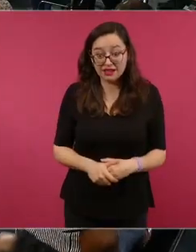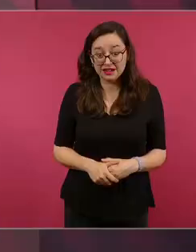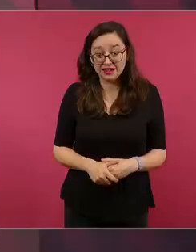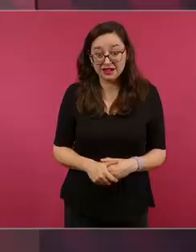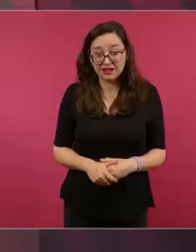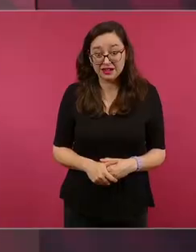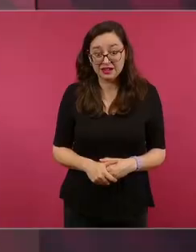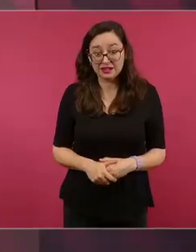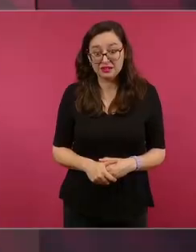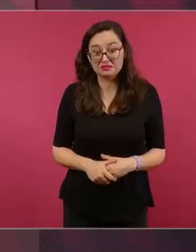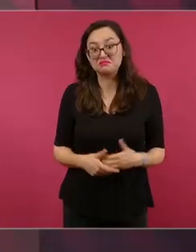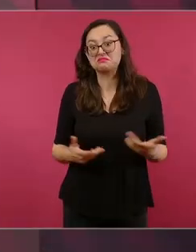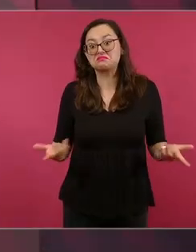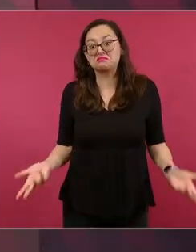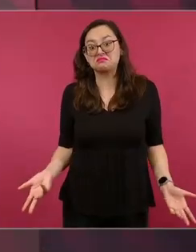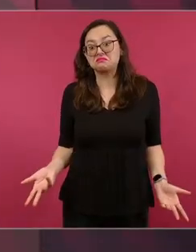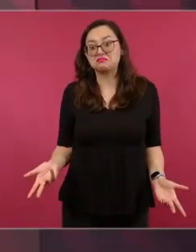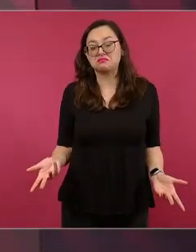con candiles,